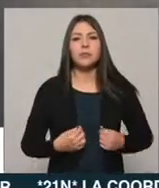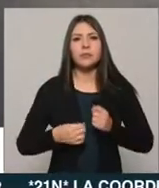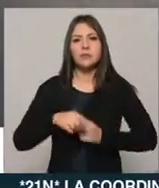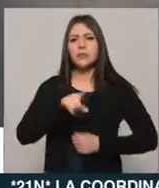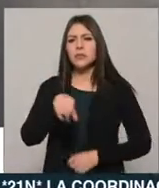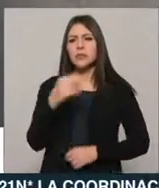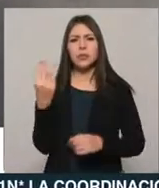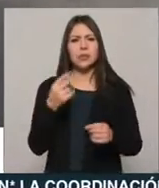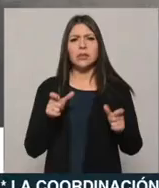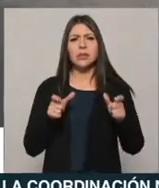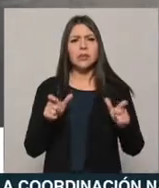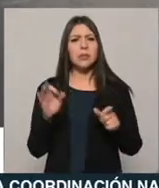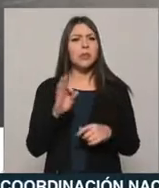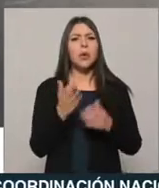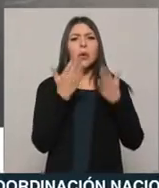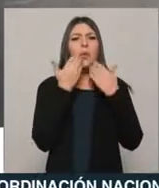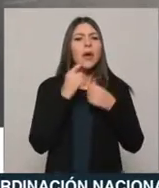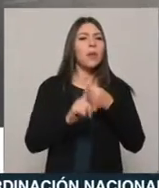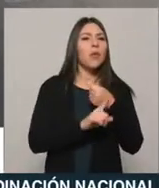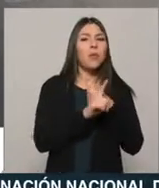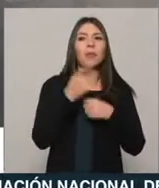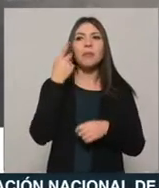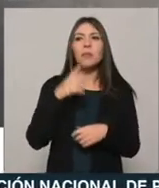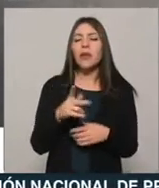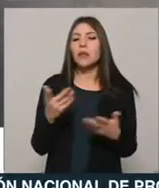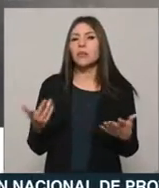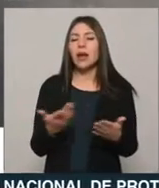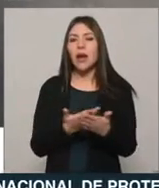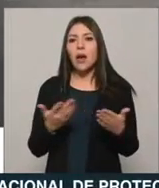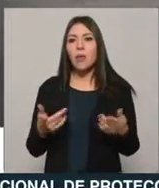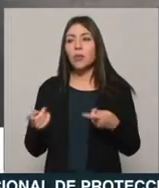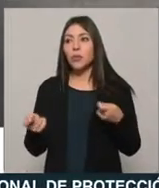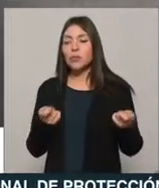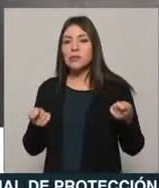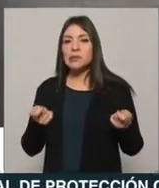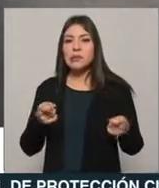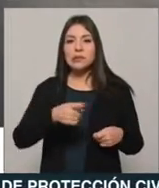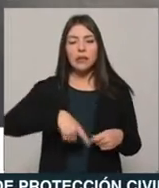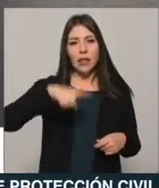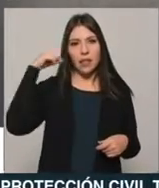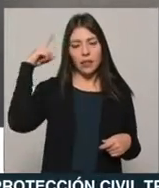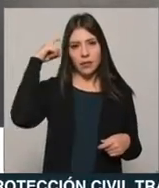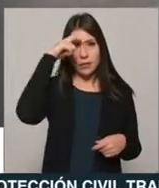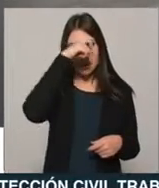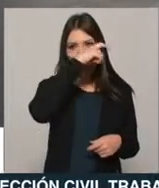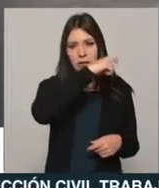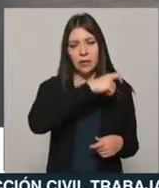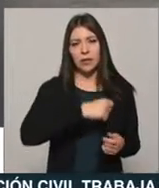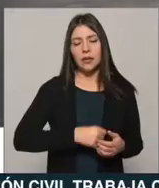eso ha sido muy difícil de controlar. Lo que puedo decir es que